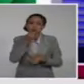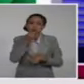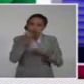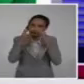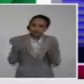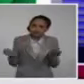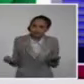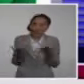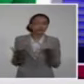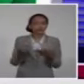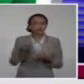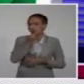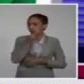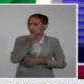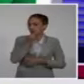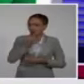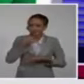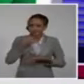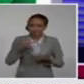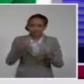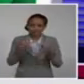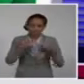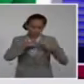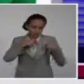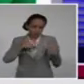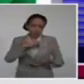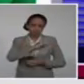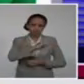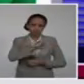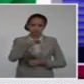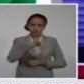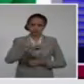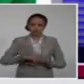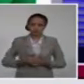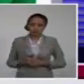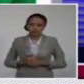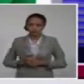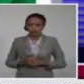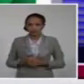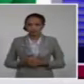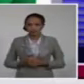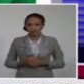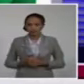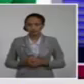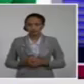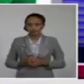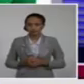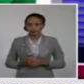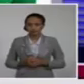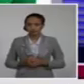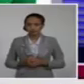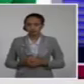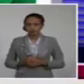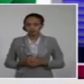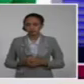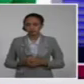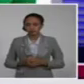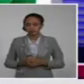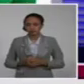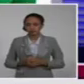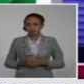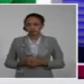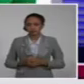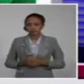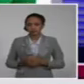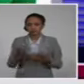recuperarla y hizo una parada cardíaca, que tampoco fue posible su reanimación, no obstante